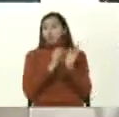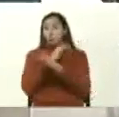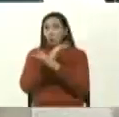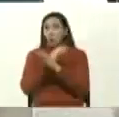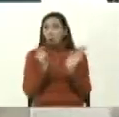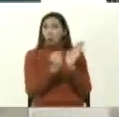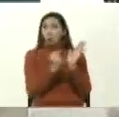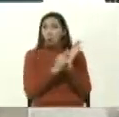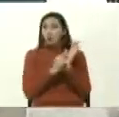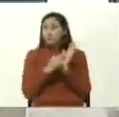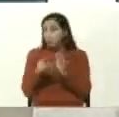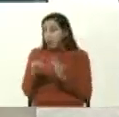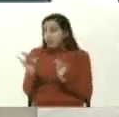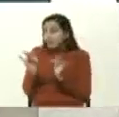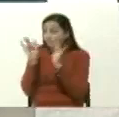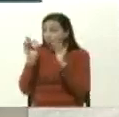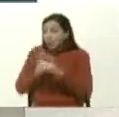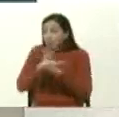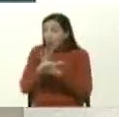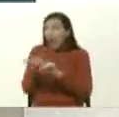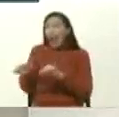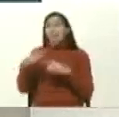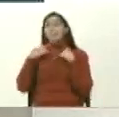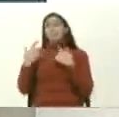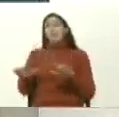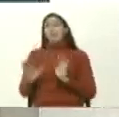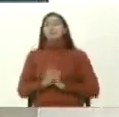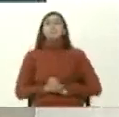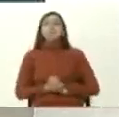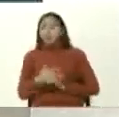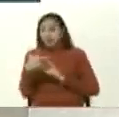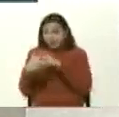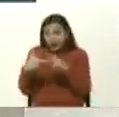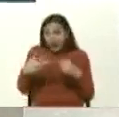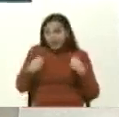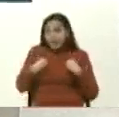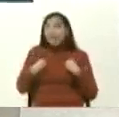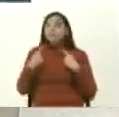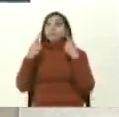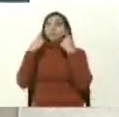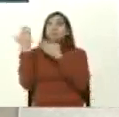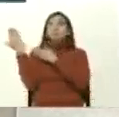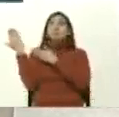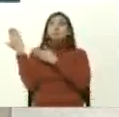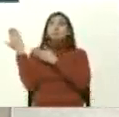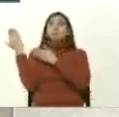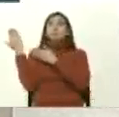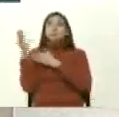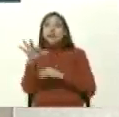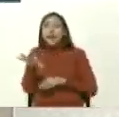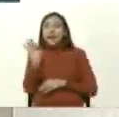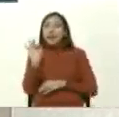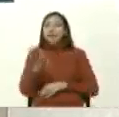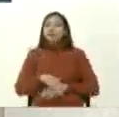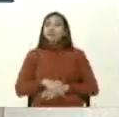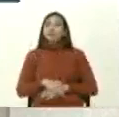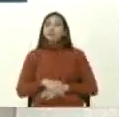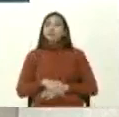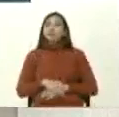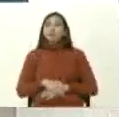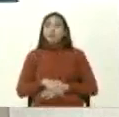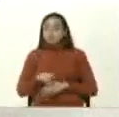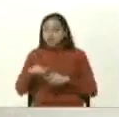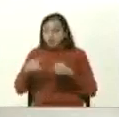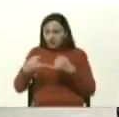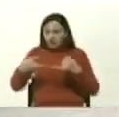virus, pierde. Tiene tres vidas. Ok, tienes que agarrarla desde acá, agarrarla. ¿Agarrarlas? Ajá, desde la